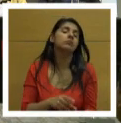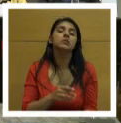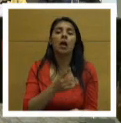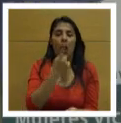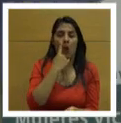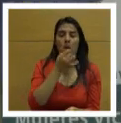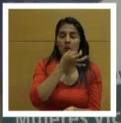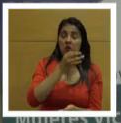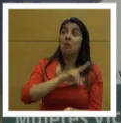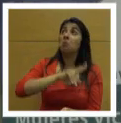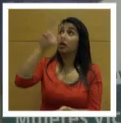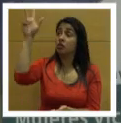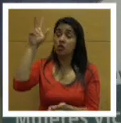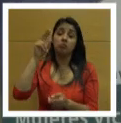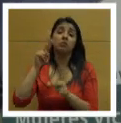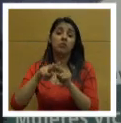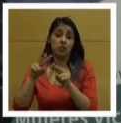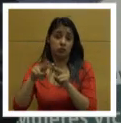al hombre.